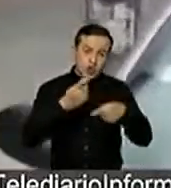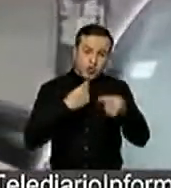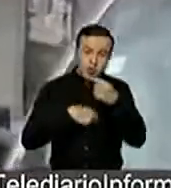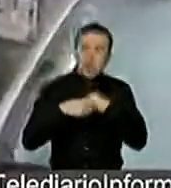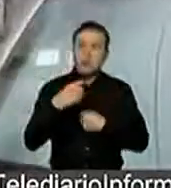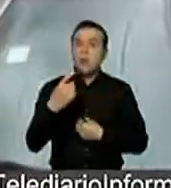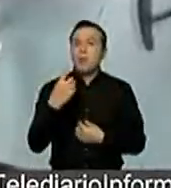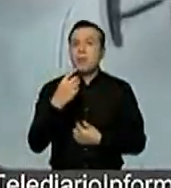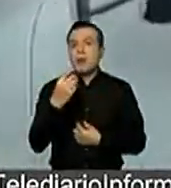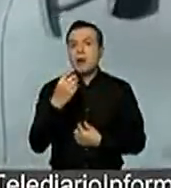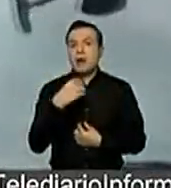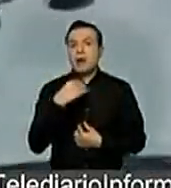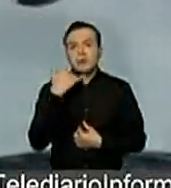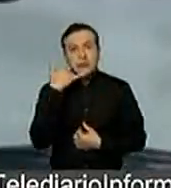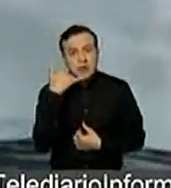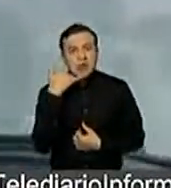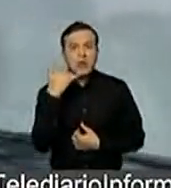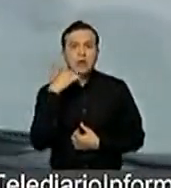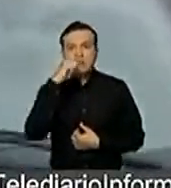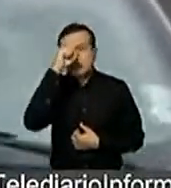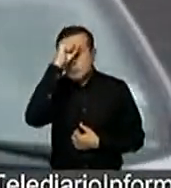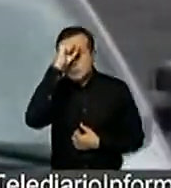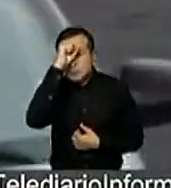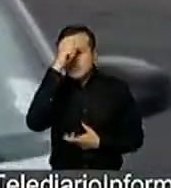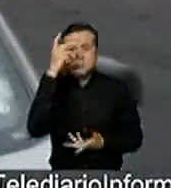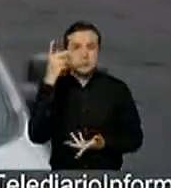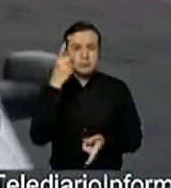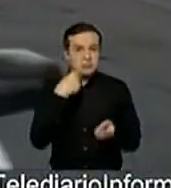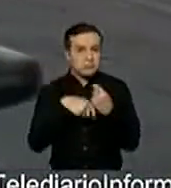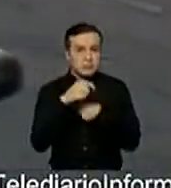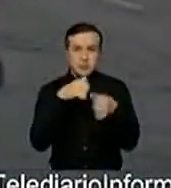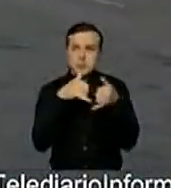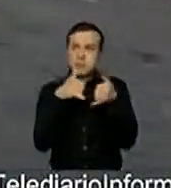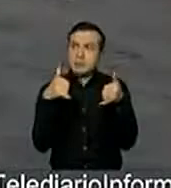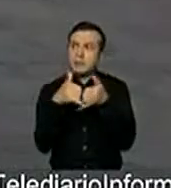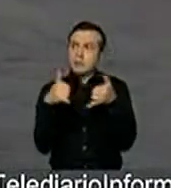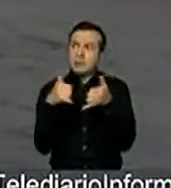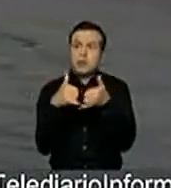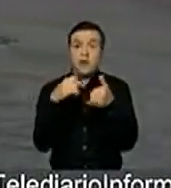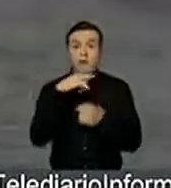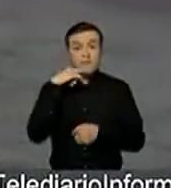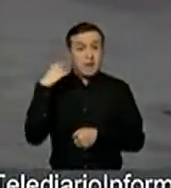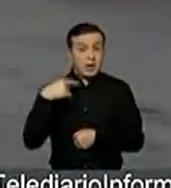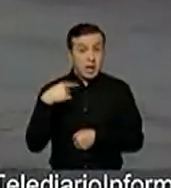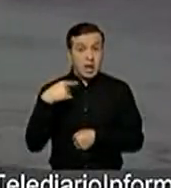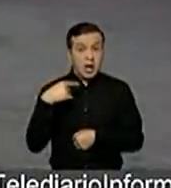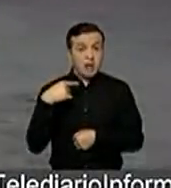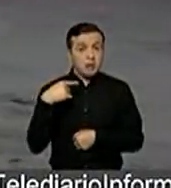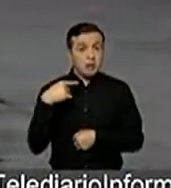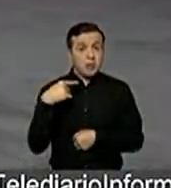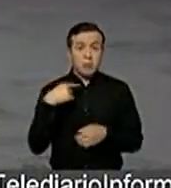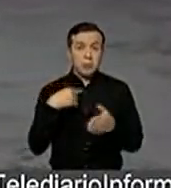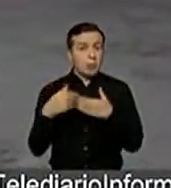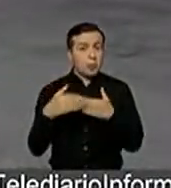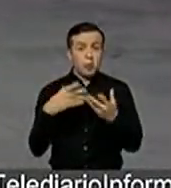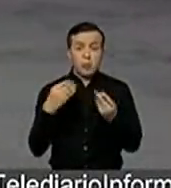jornales. Comercial aquí en el sur de Quito, pese al feriado, también se evidencia